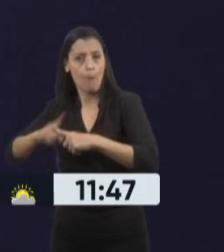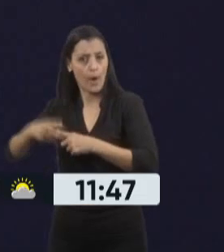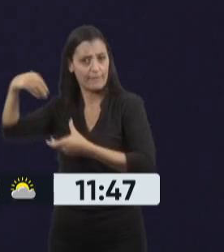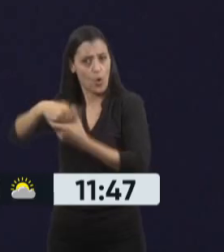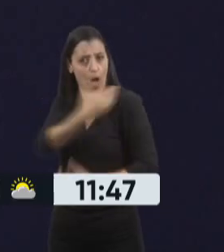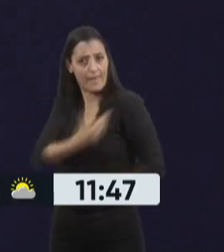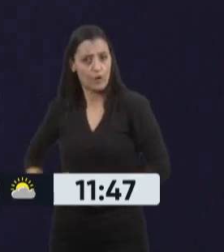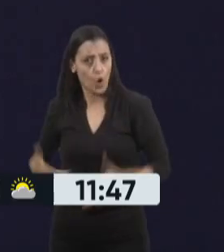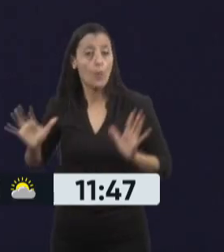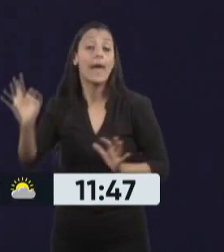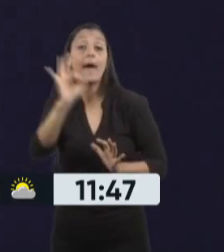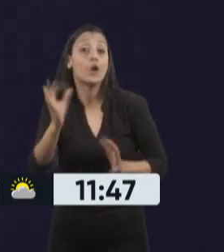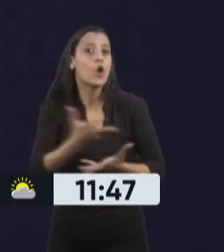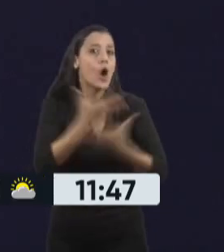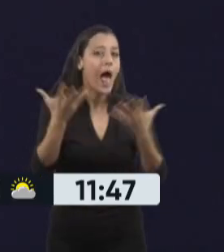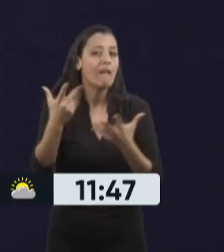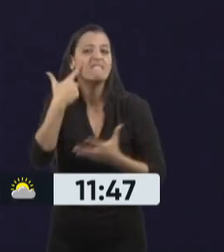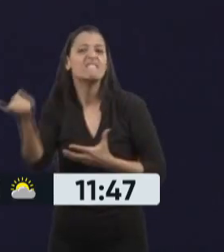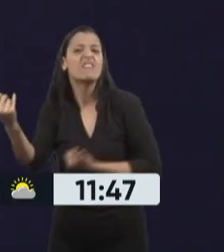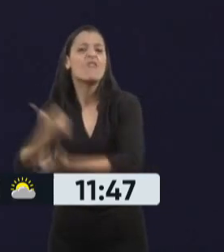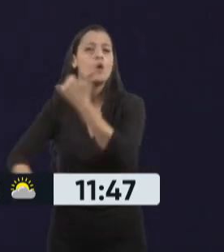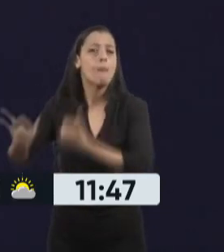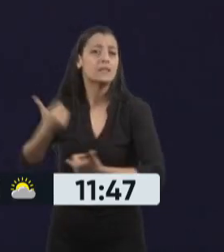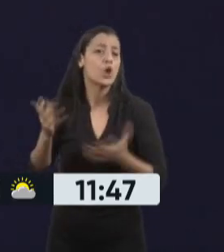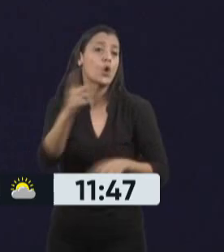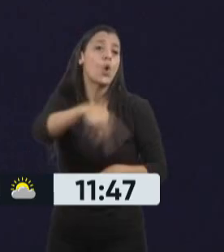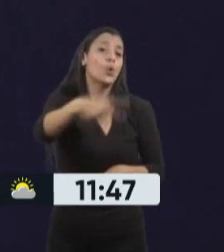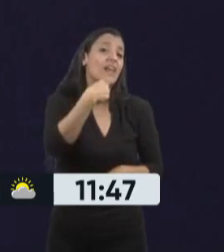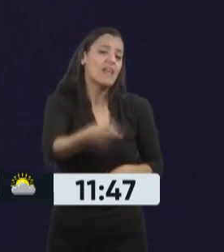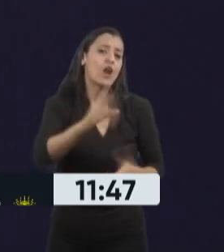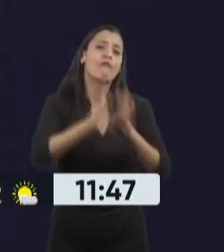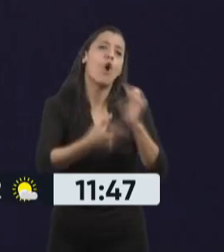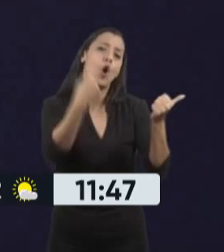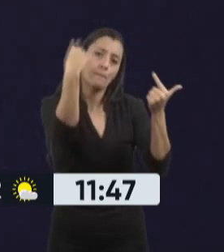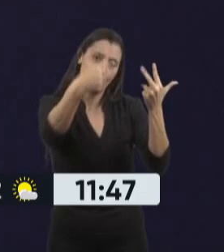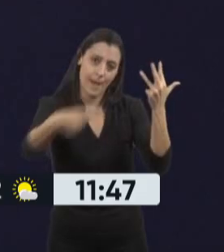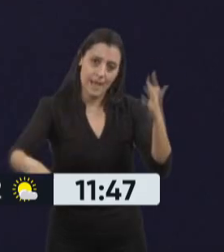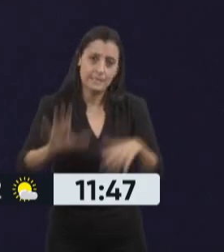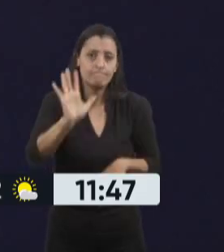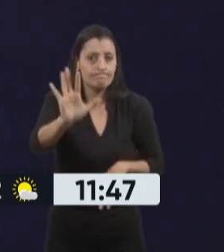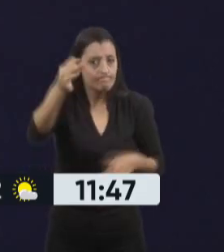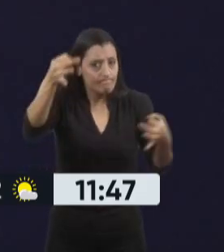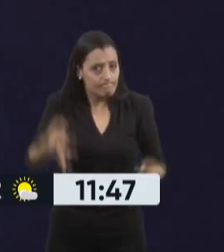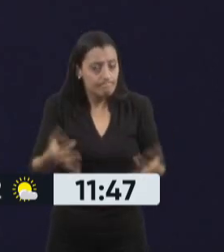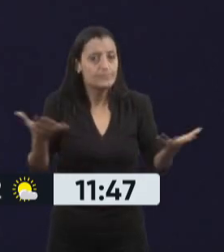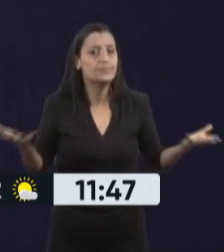supuestas escuchas bueno, no, lo habían definido de diferentes maneras, cuestión que siempre